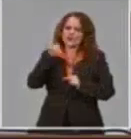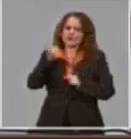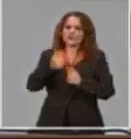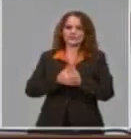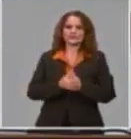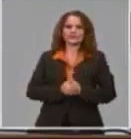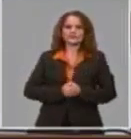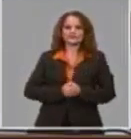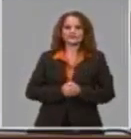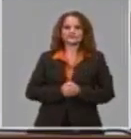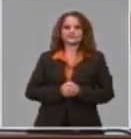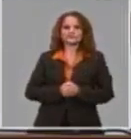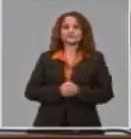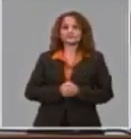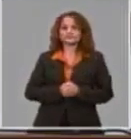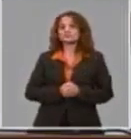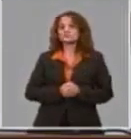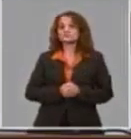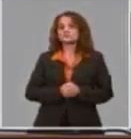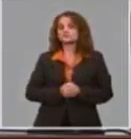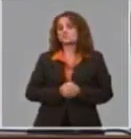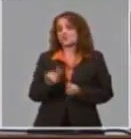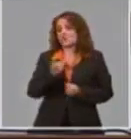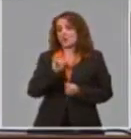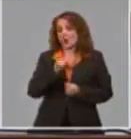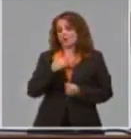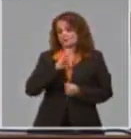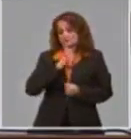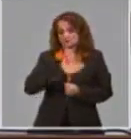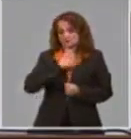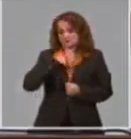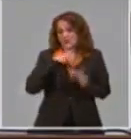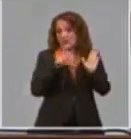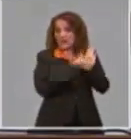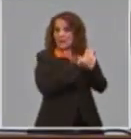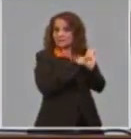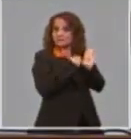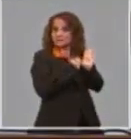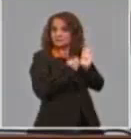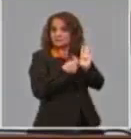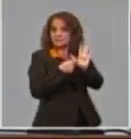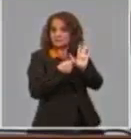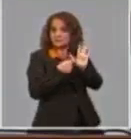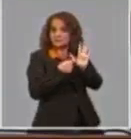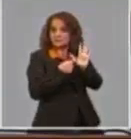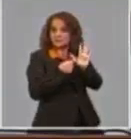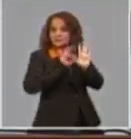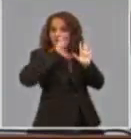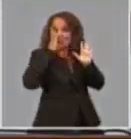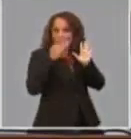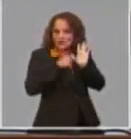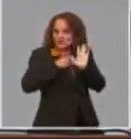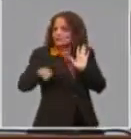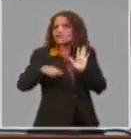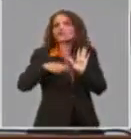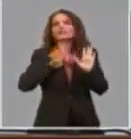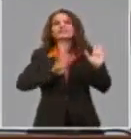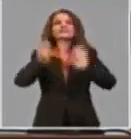posible y con toda la legitimidad que nos da nuestra legislación, pues estamos defendiendo